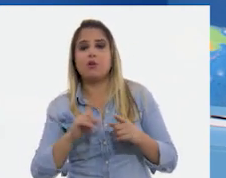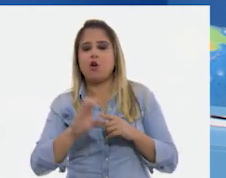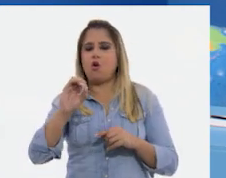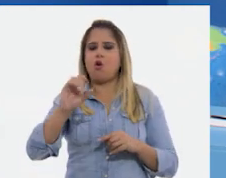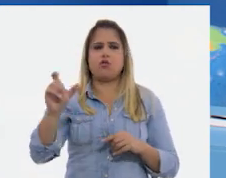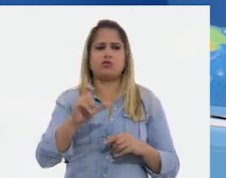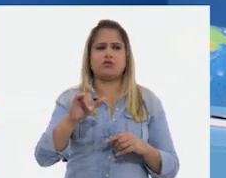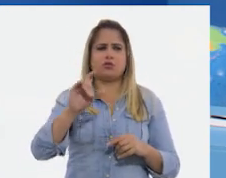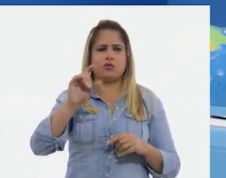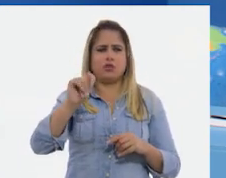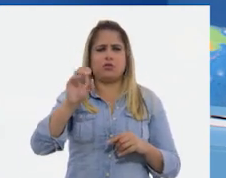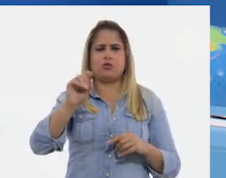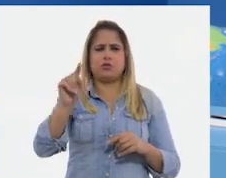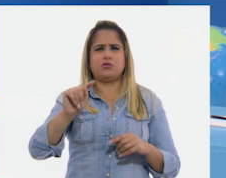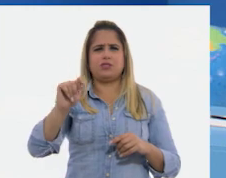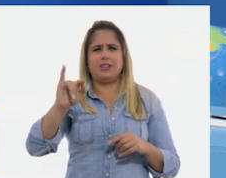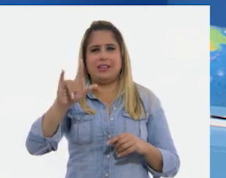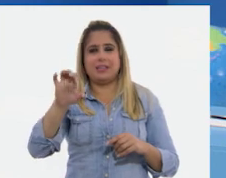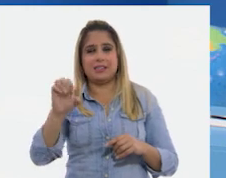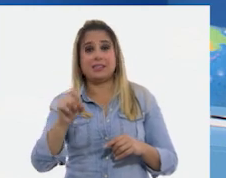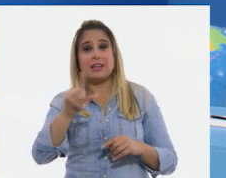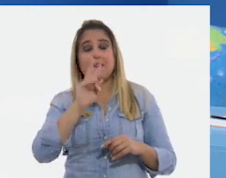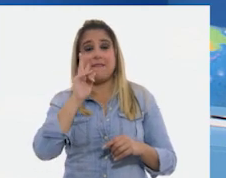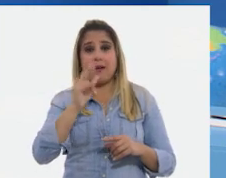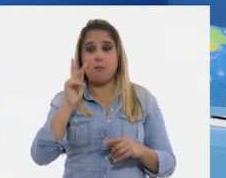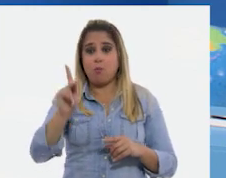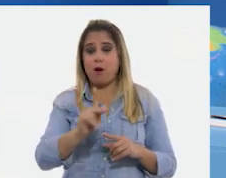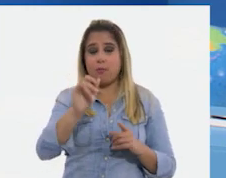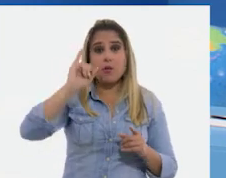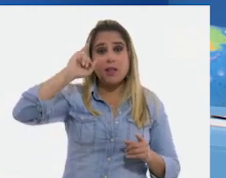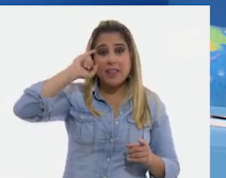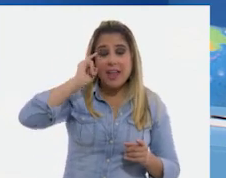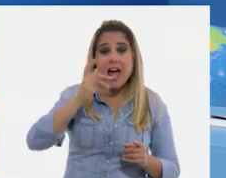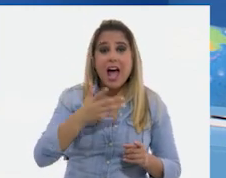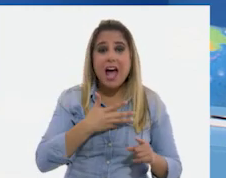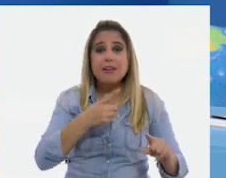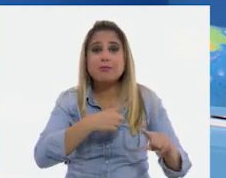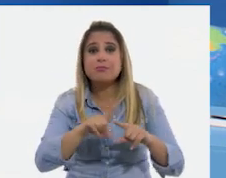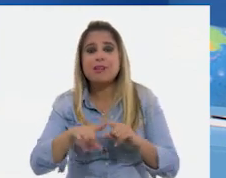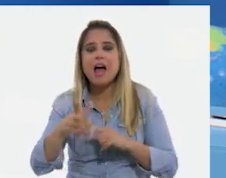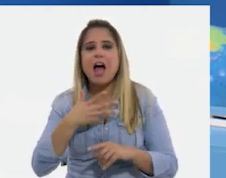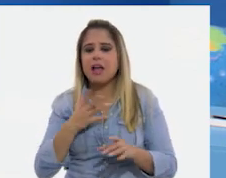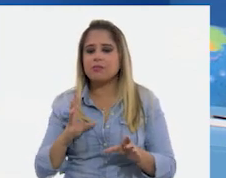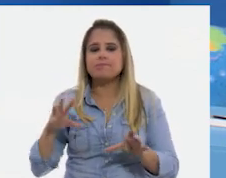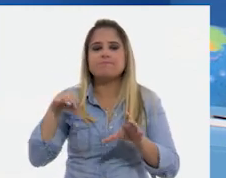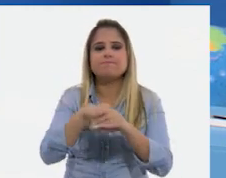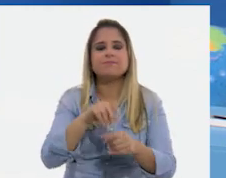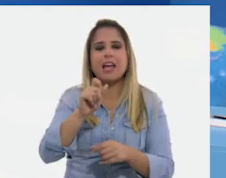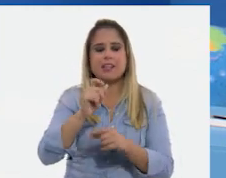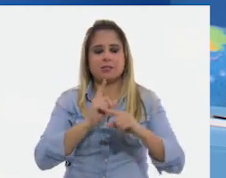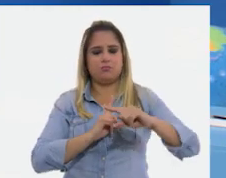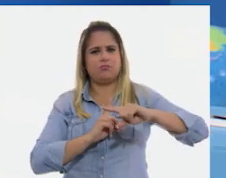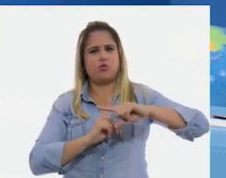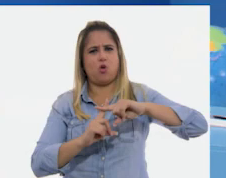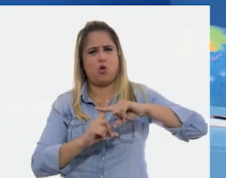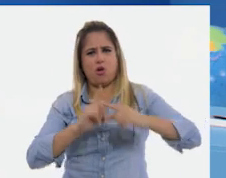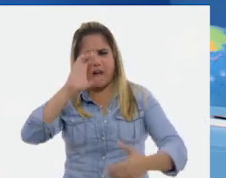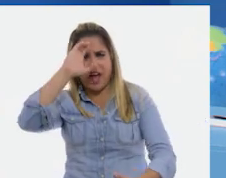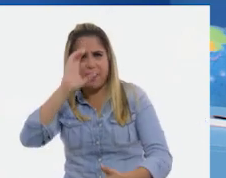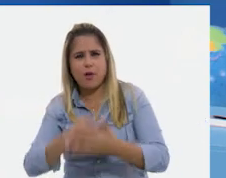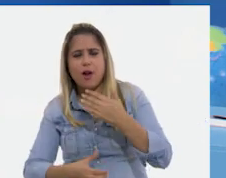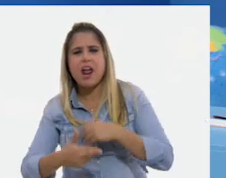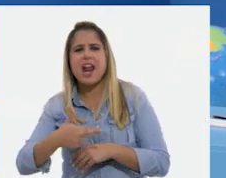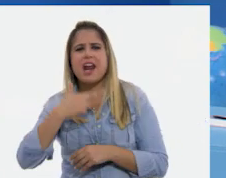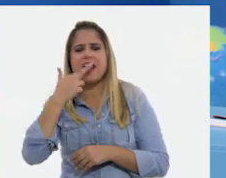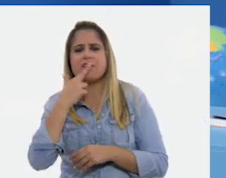tzotziles son un grupo indígena que, como lo vemos en otros tantos, han incorporado las cruces católicas y los rezos